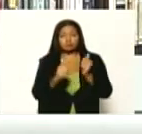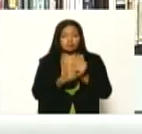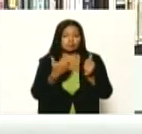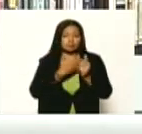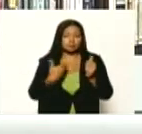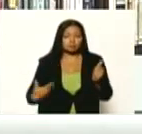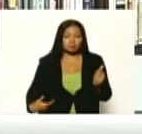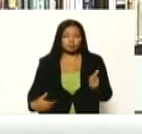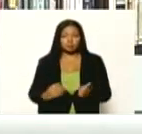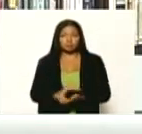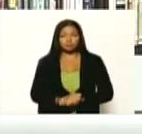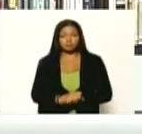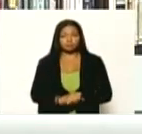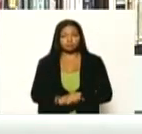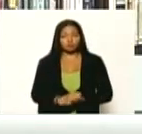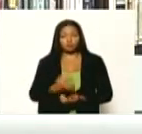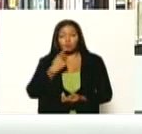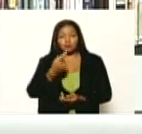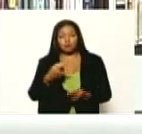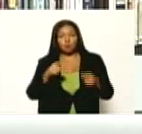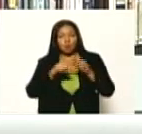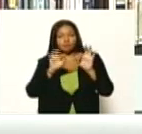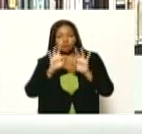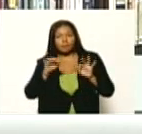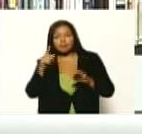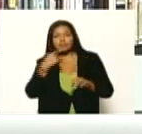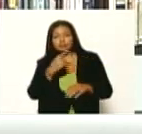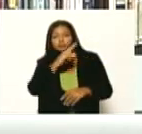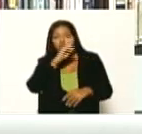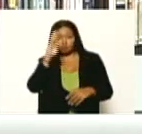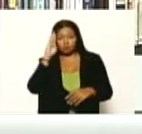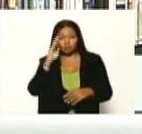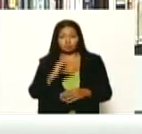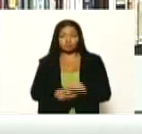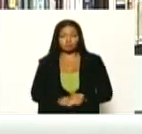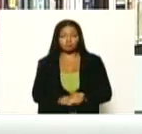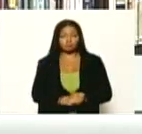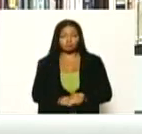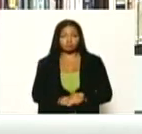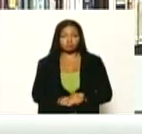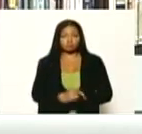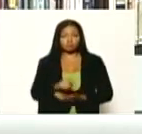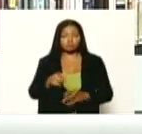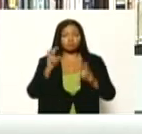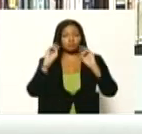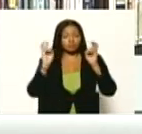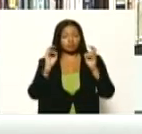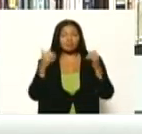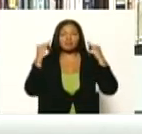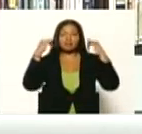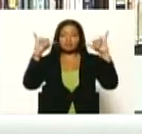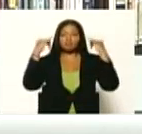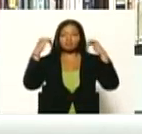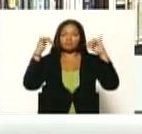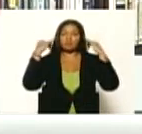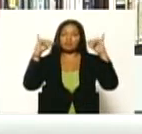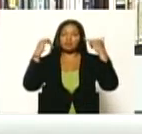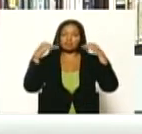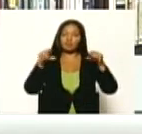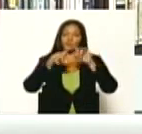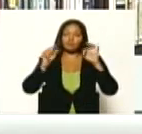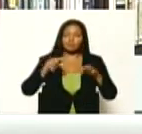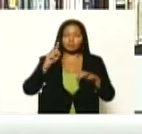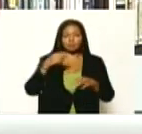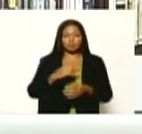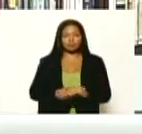traumáticos. Casos como lo que está diciendo Diosdado. ¿Y es así? Entonces aquí el tema de la rumba. La